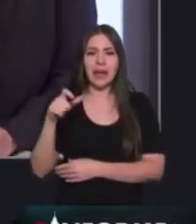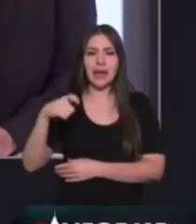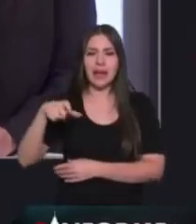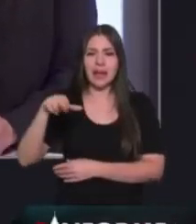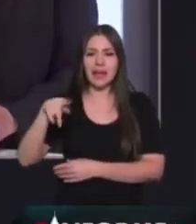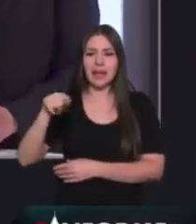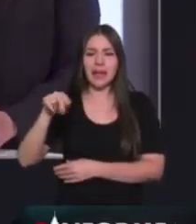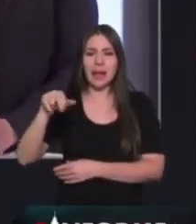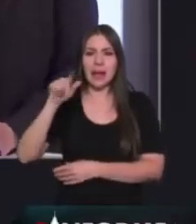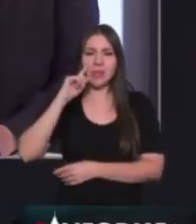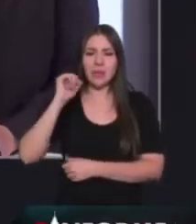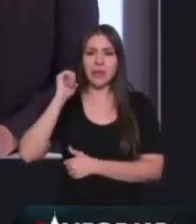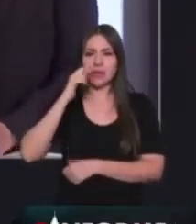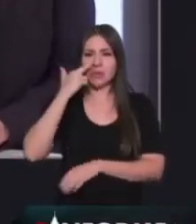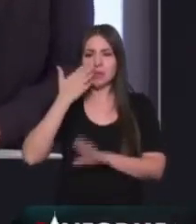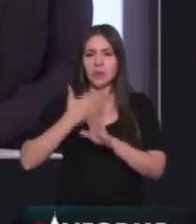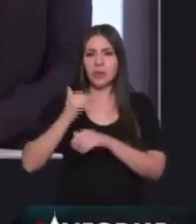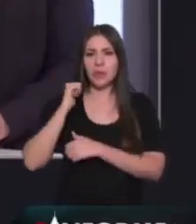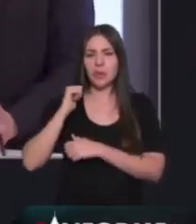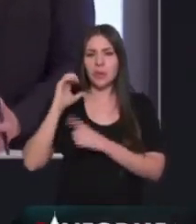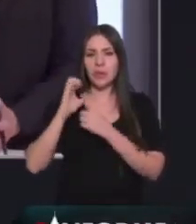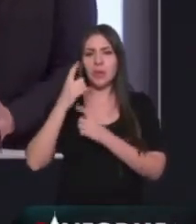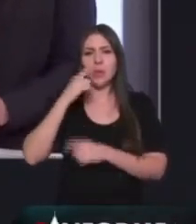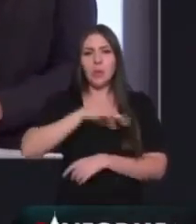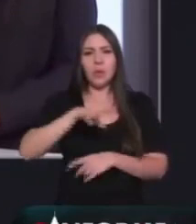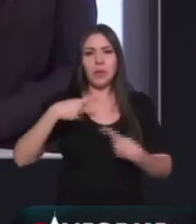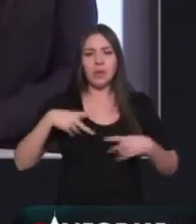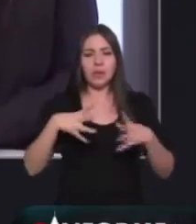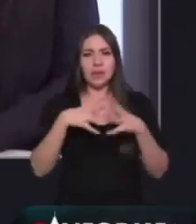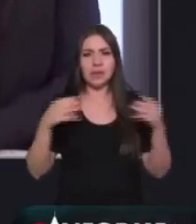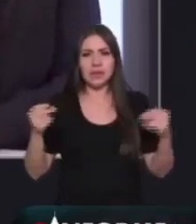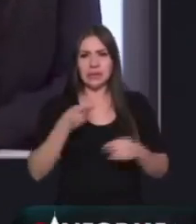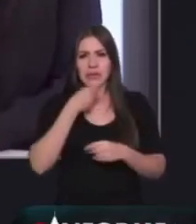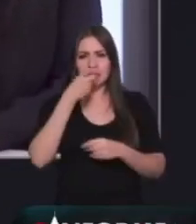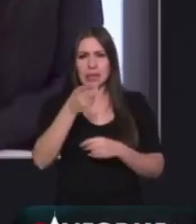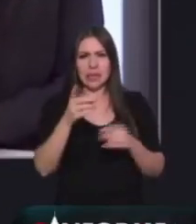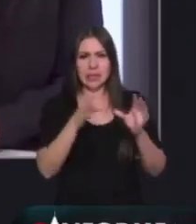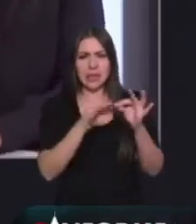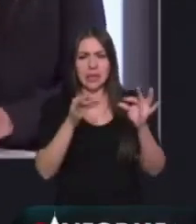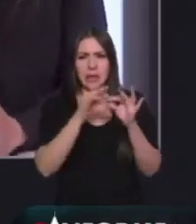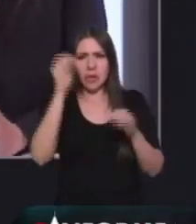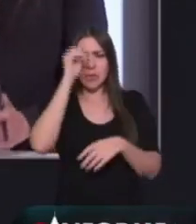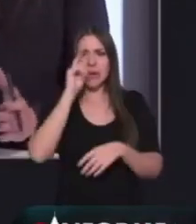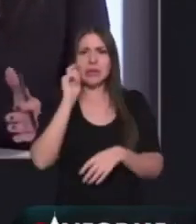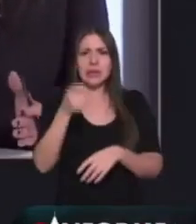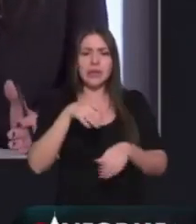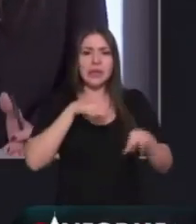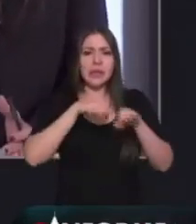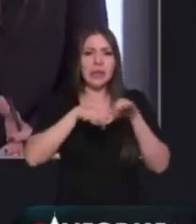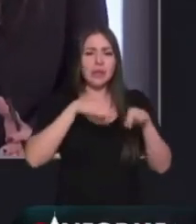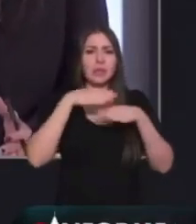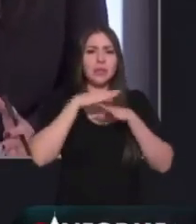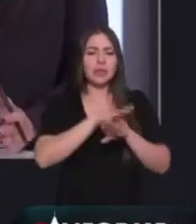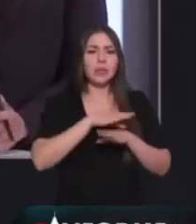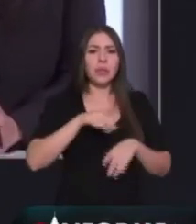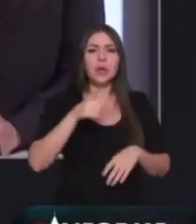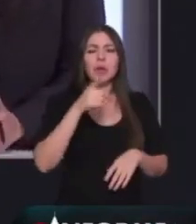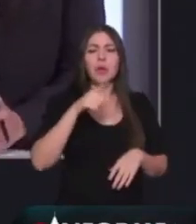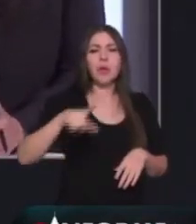búsqueda de desaparecidos, sobre digamos, el papel que juegan las autoridades federales, locales y